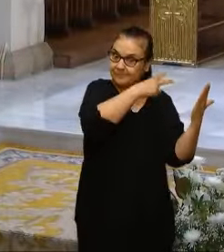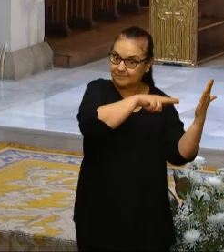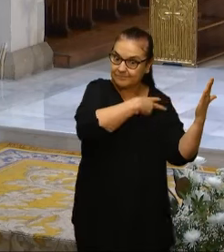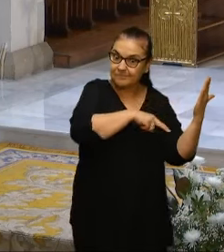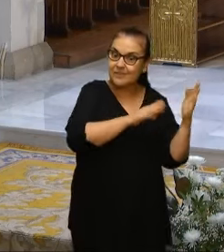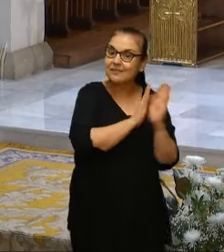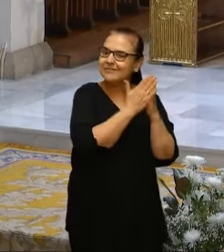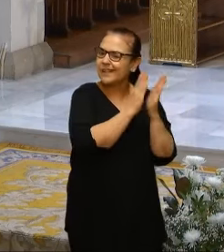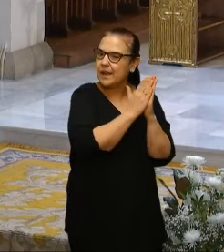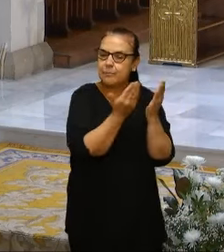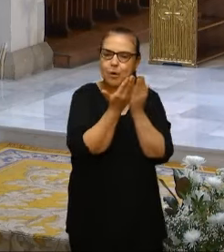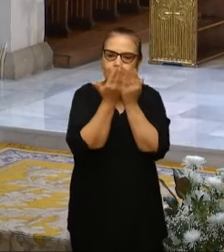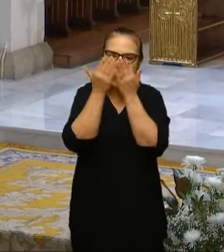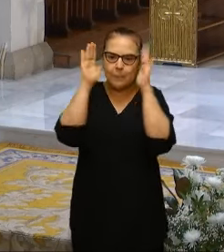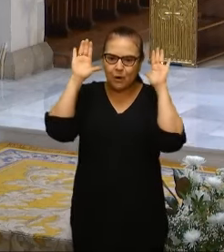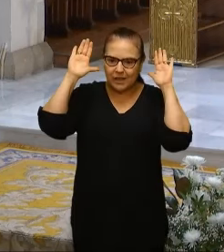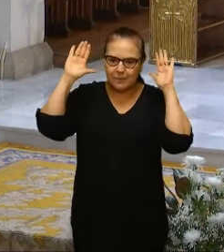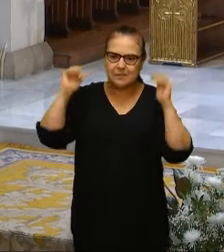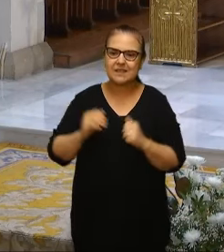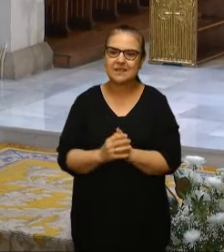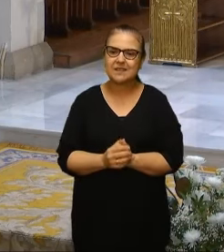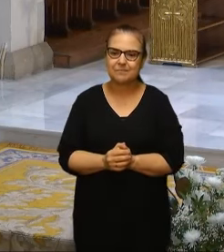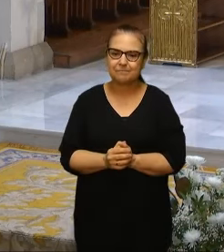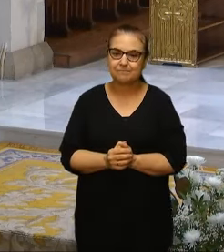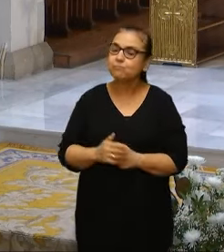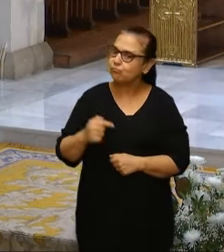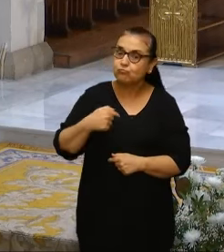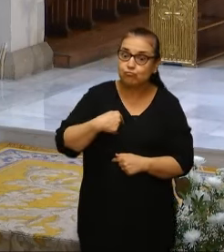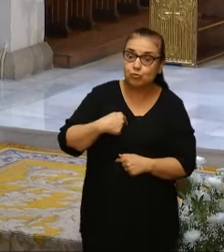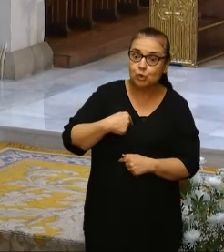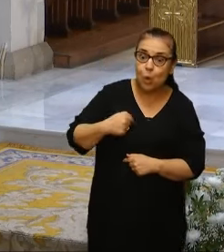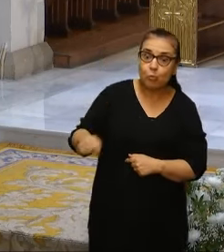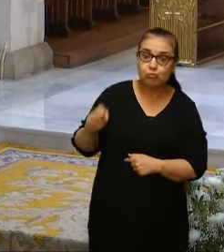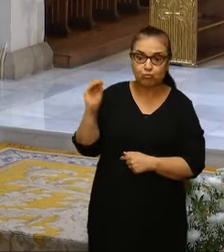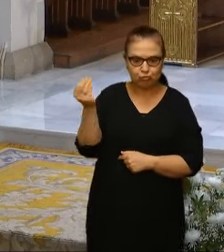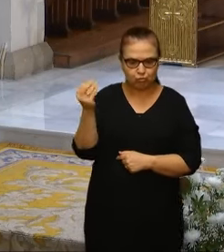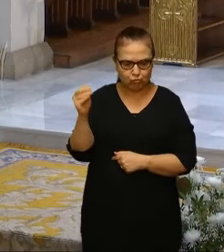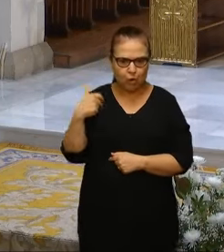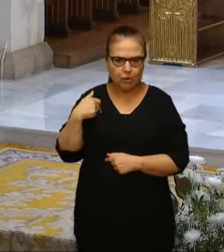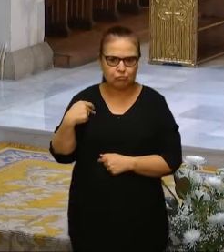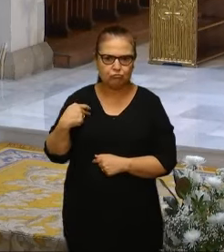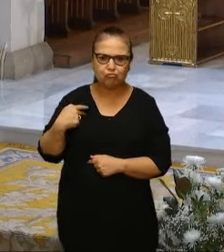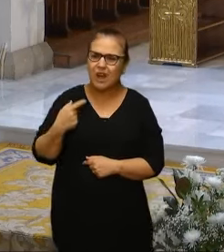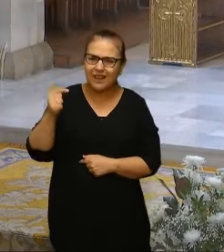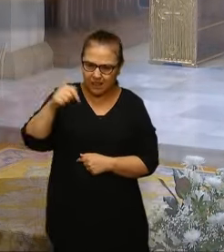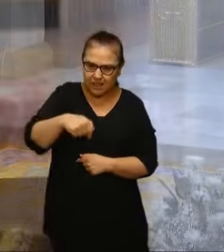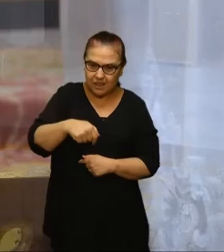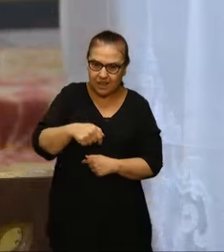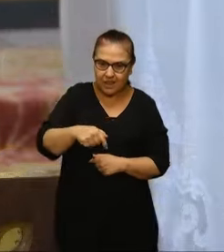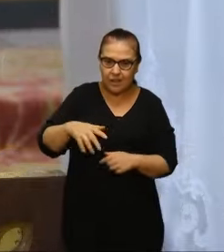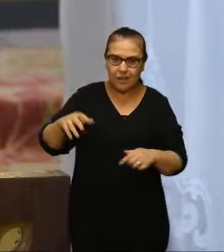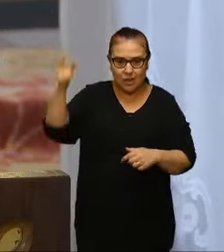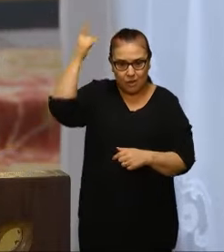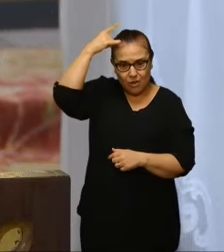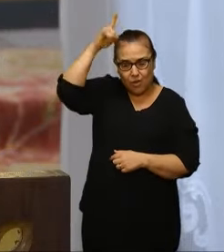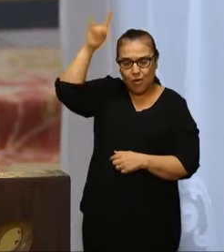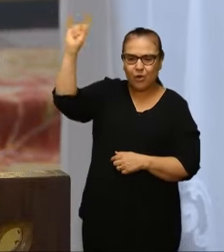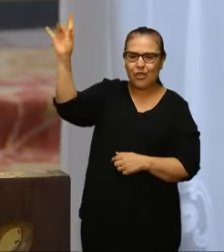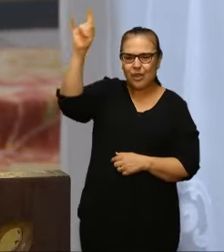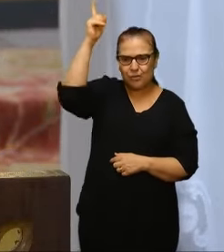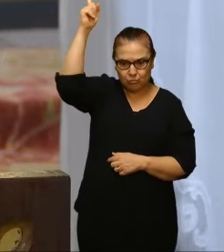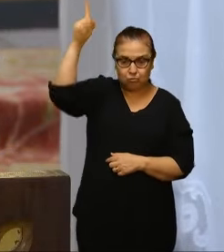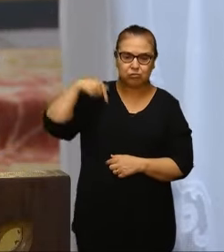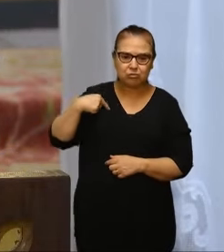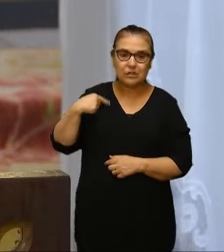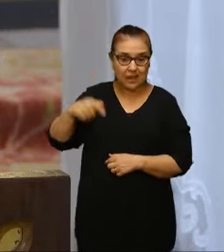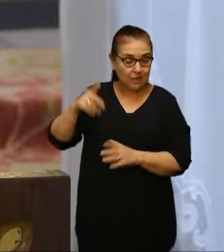Lectura del libro del Apocalipsis. Yo, Juan, miré y he aquí que el Cordero estaba de pie sobre el monte